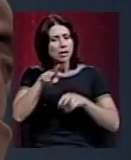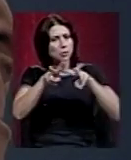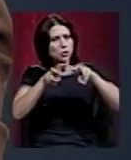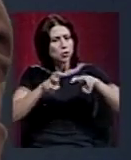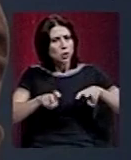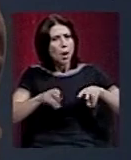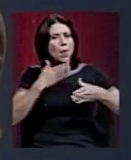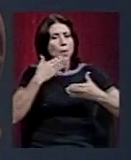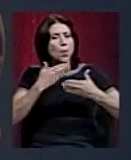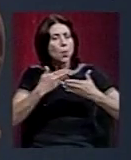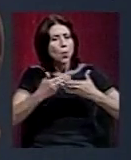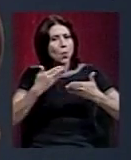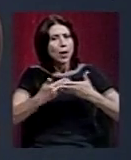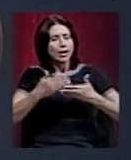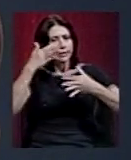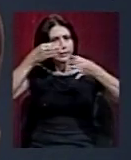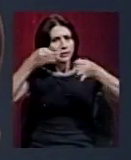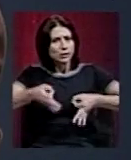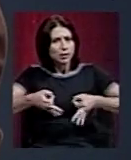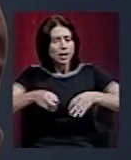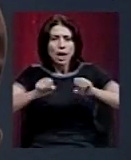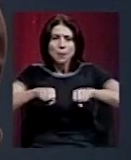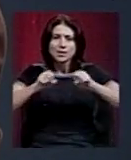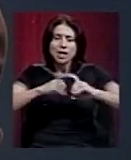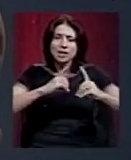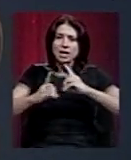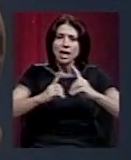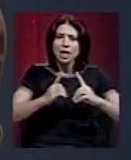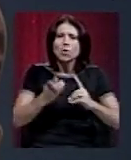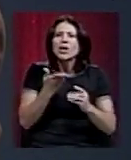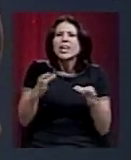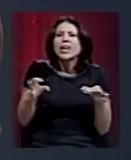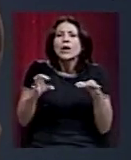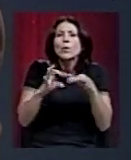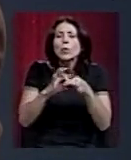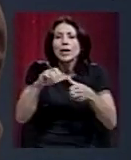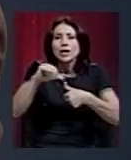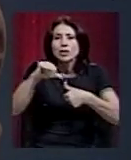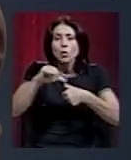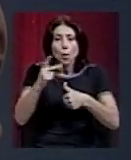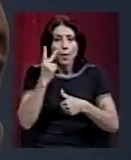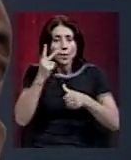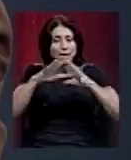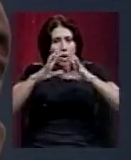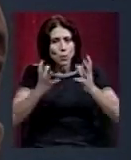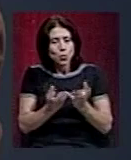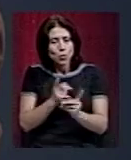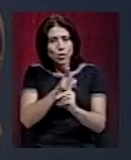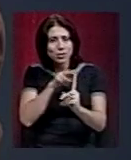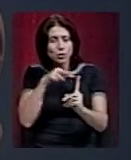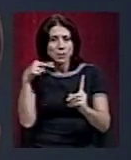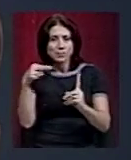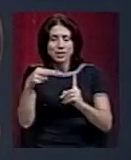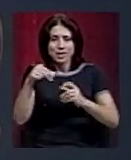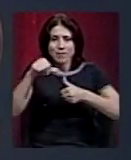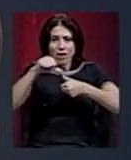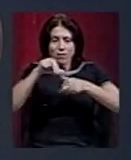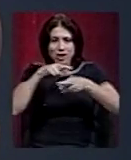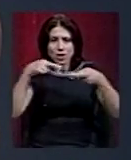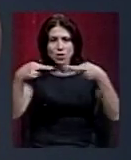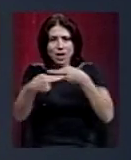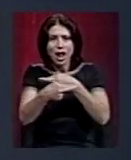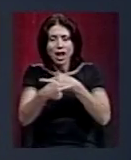capacidad de diálogo, lo que nos une, no lo que nos separa en esta región, y ver al mundo, ojalá desde una perspectiva regional, en función